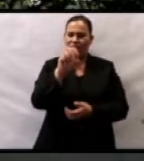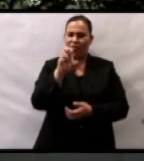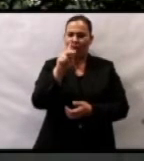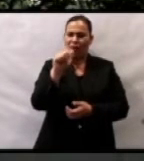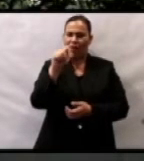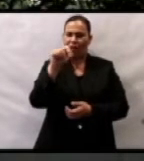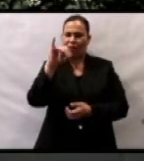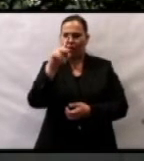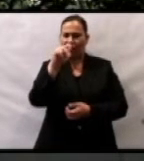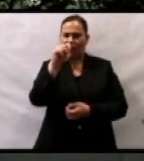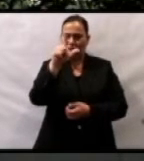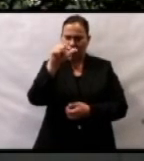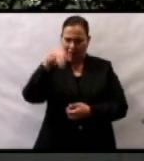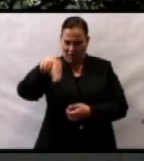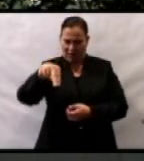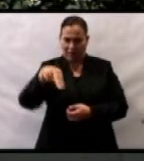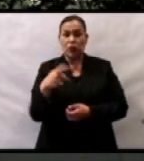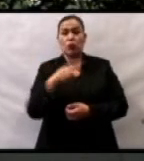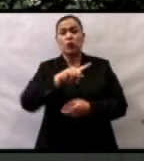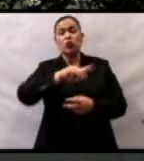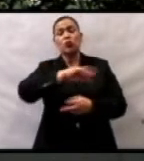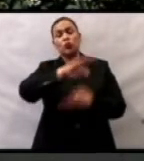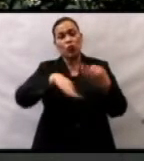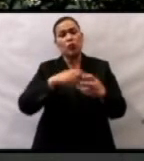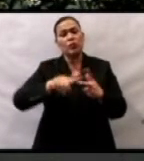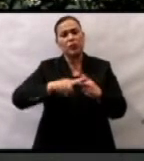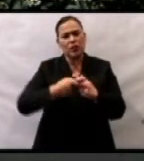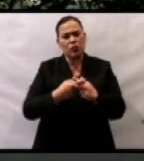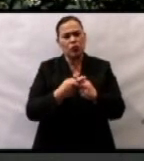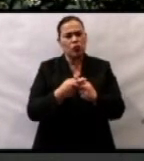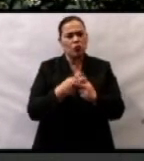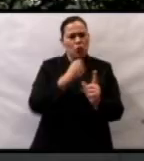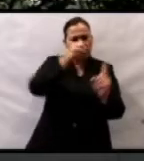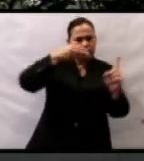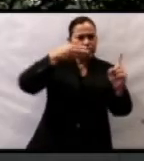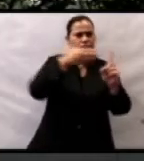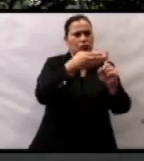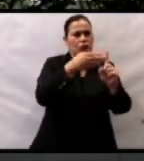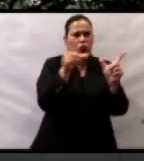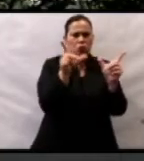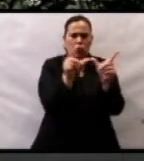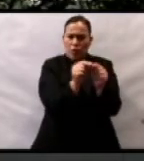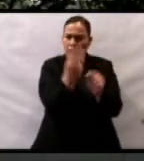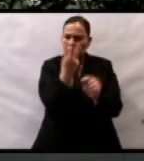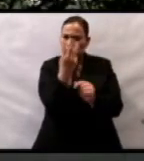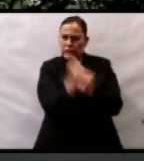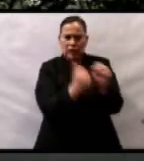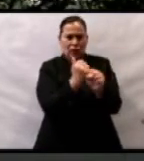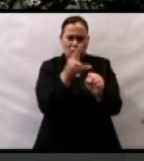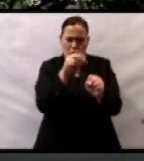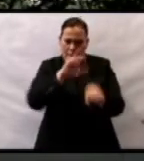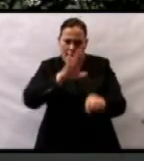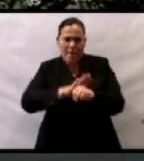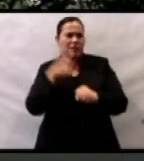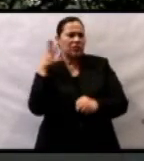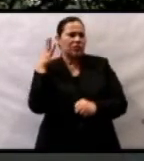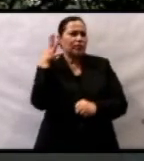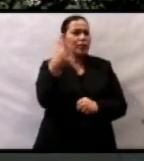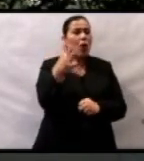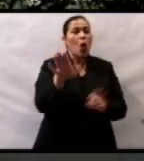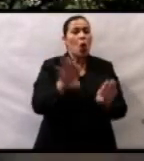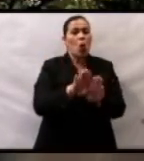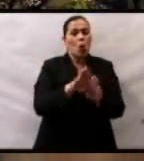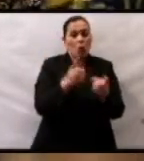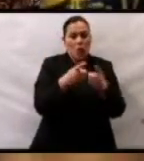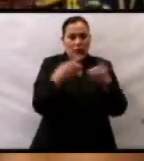una planeación estratégica, con una visión no solo de 3 años, ya que nuestro plan municipal de